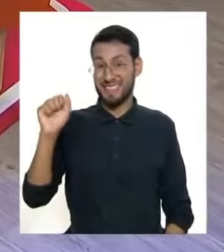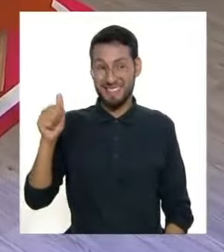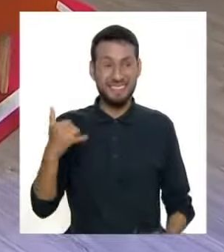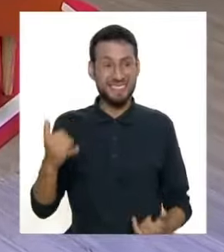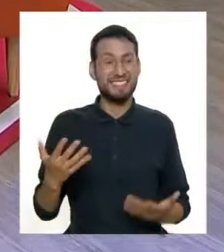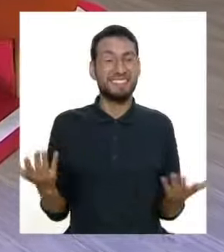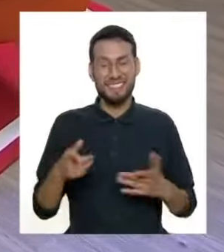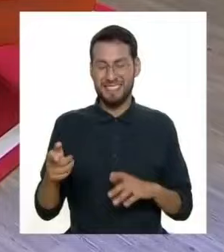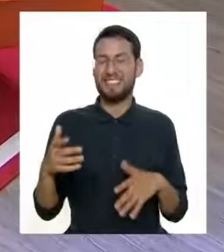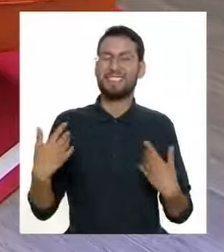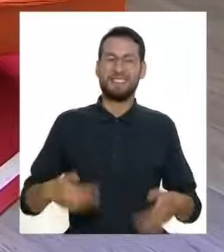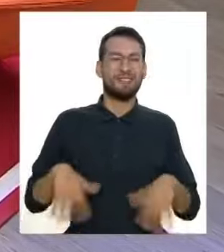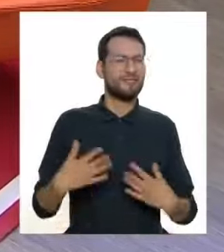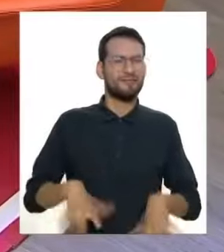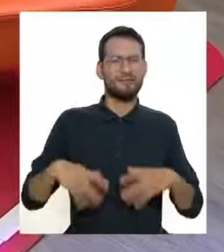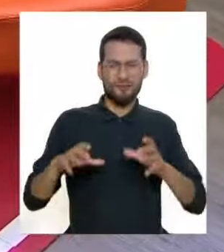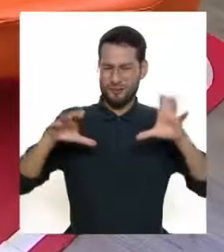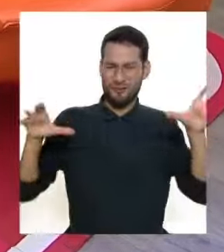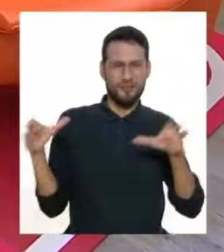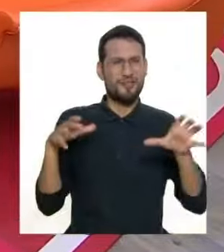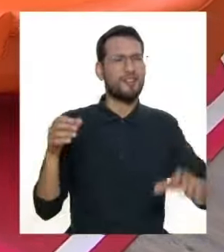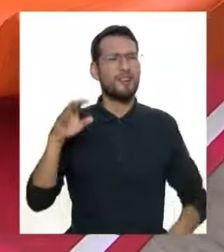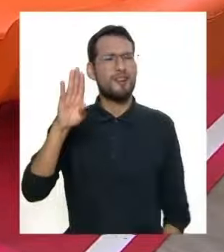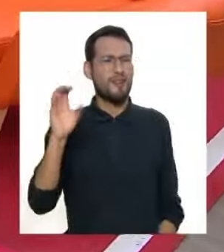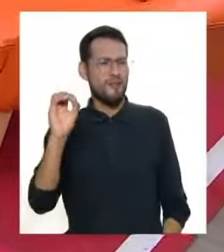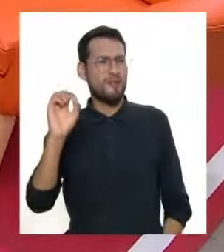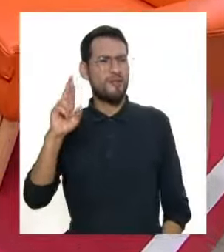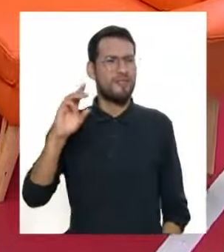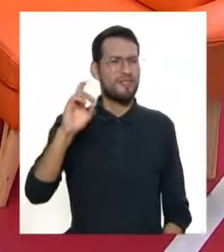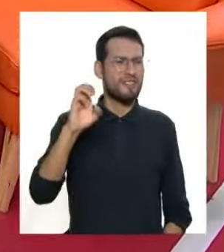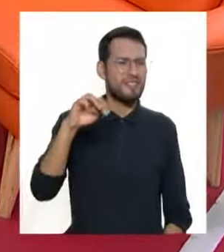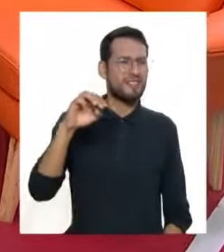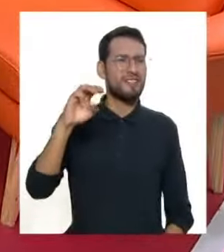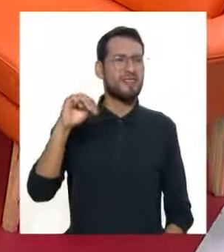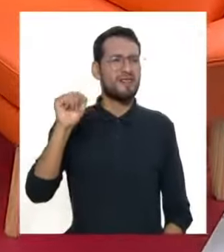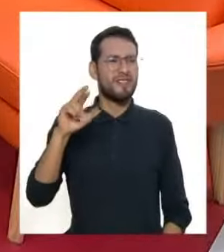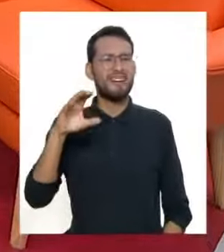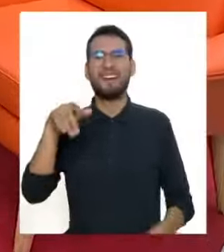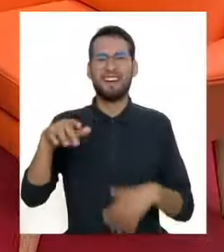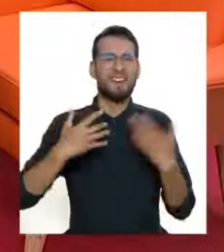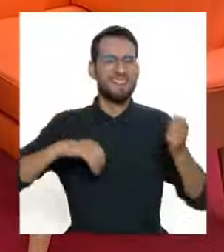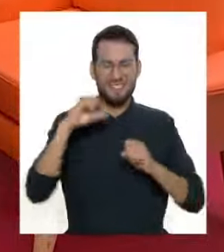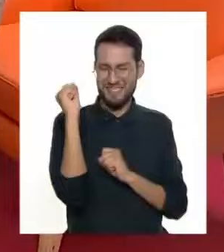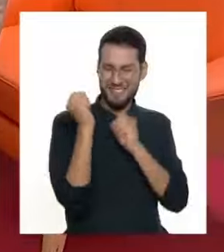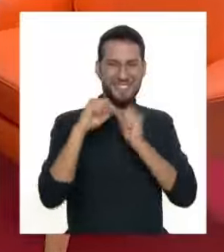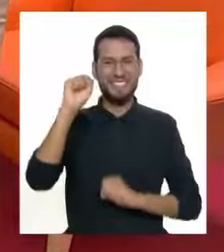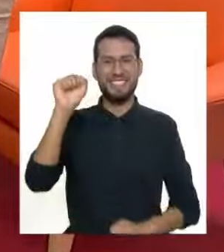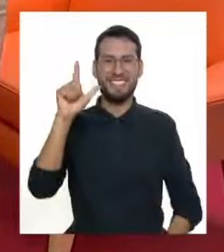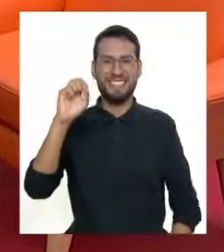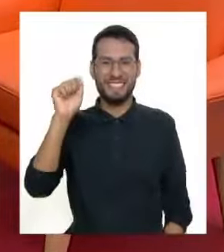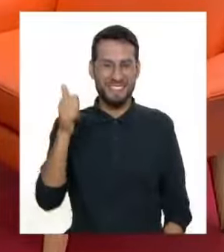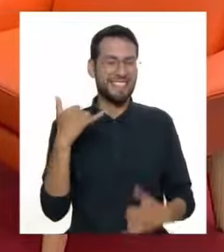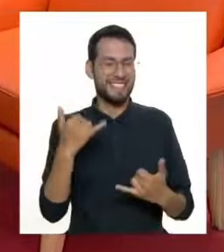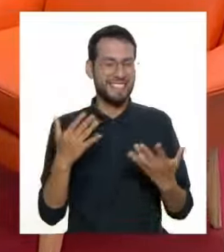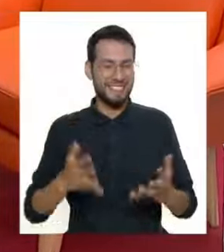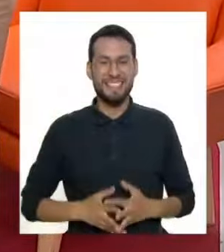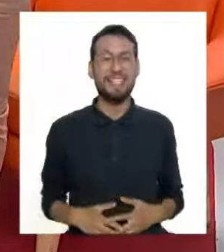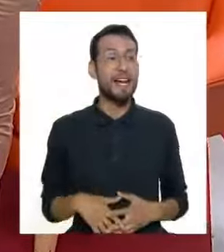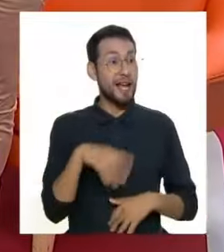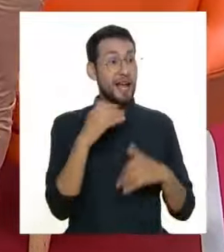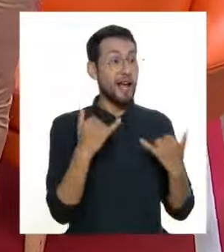Star Banda. ¡Guau, su madre! ¡Sal Sabor All Star Banda! Hoy vamos a entrarle a la salsita, mi querida Uchi.